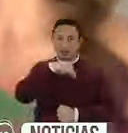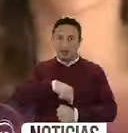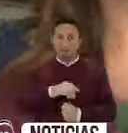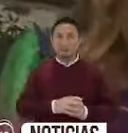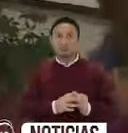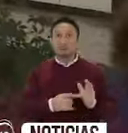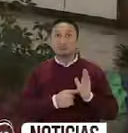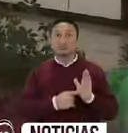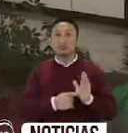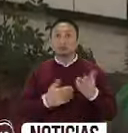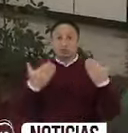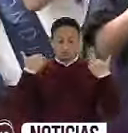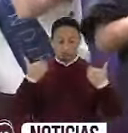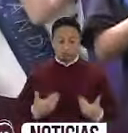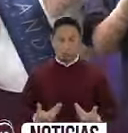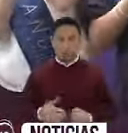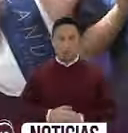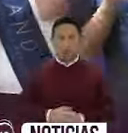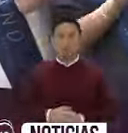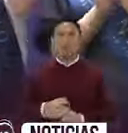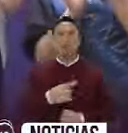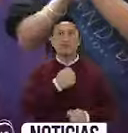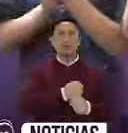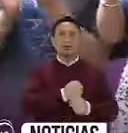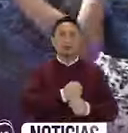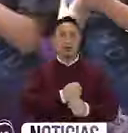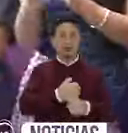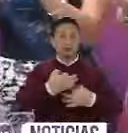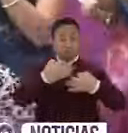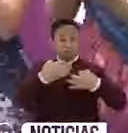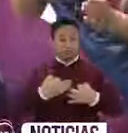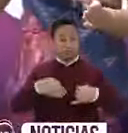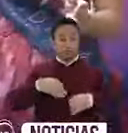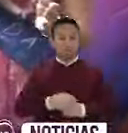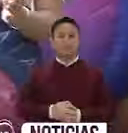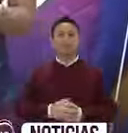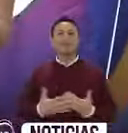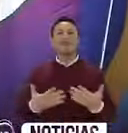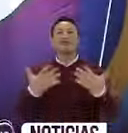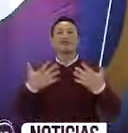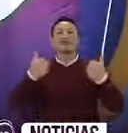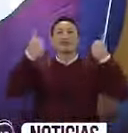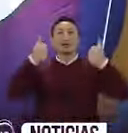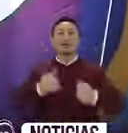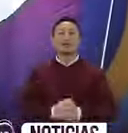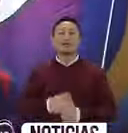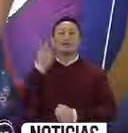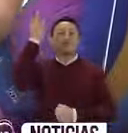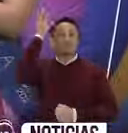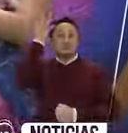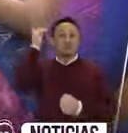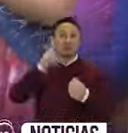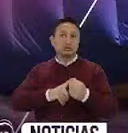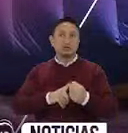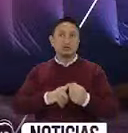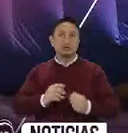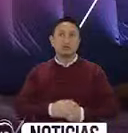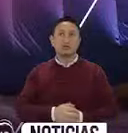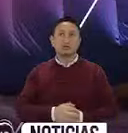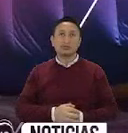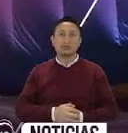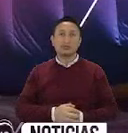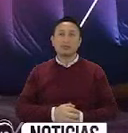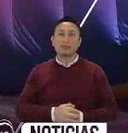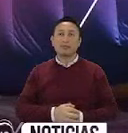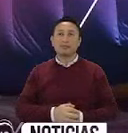demostrado que el glamour no está reñido con el trabajo arduo. Ellas son las 10 candidatas a reina de San Francisco de Quito. Aquí nos hemos